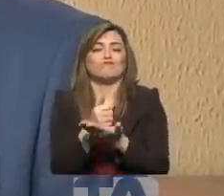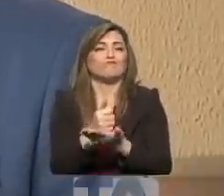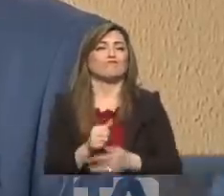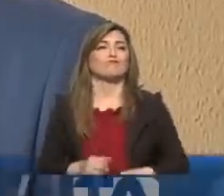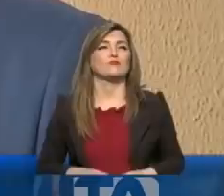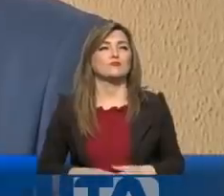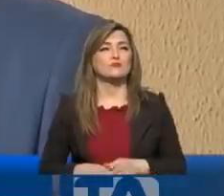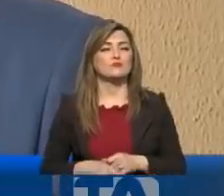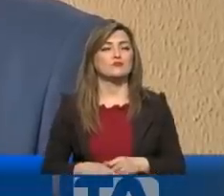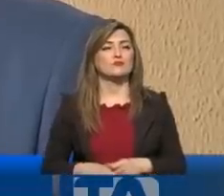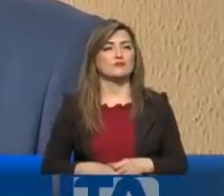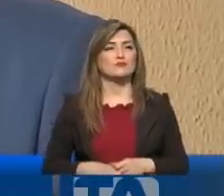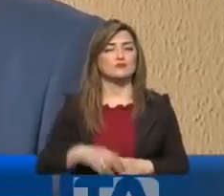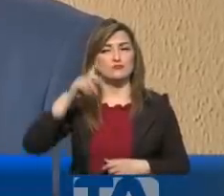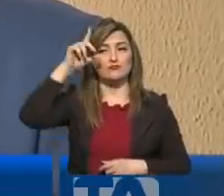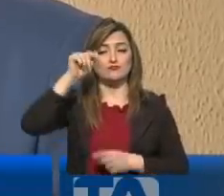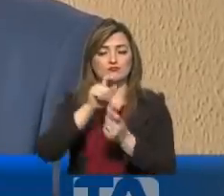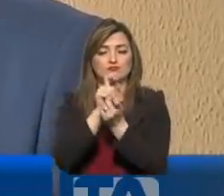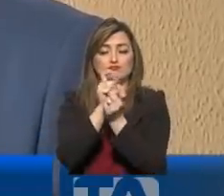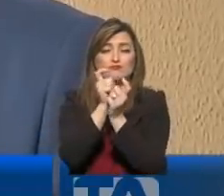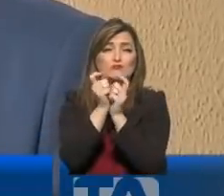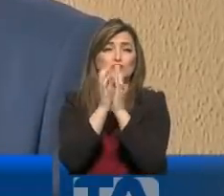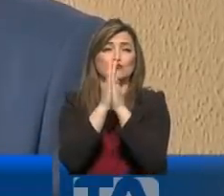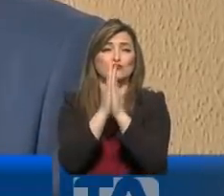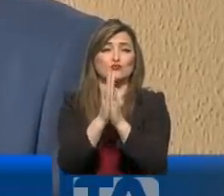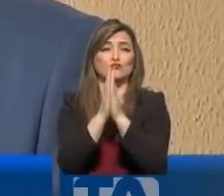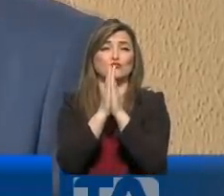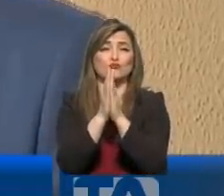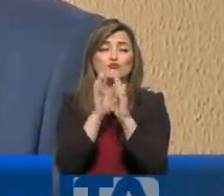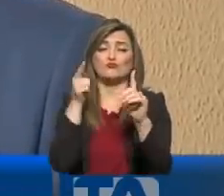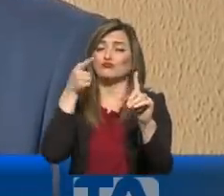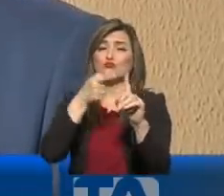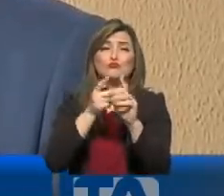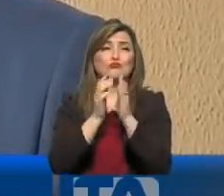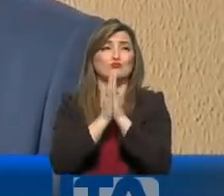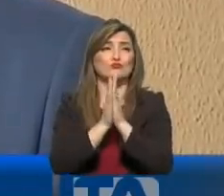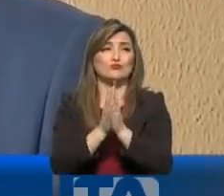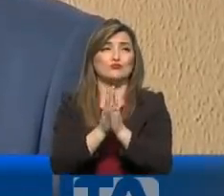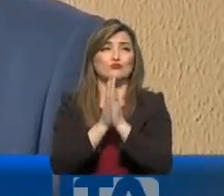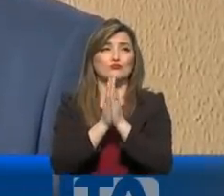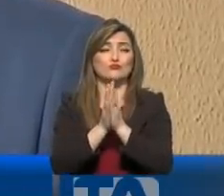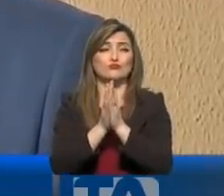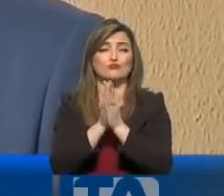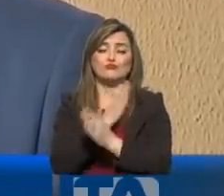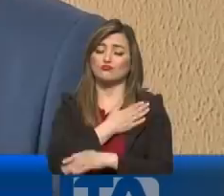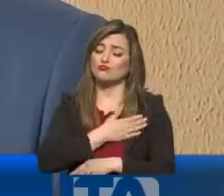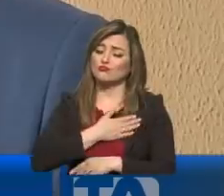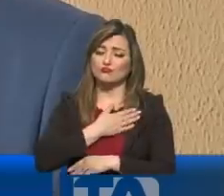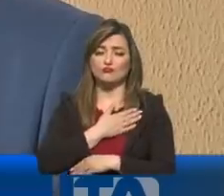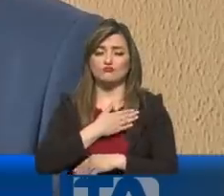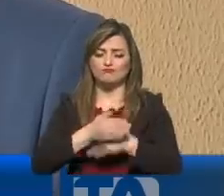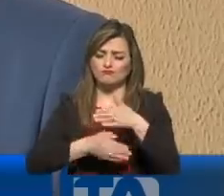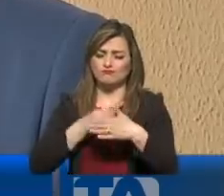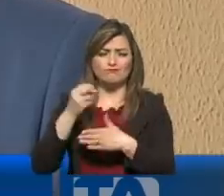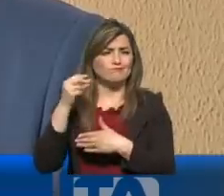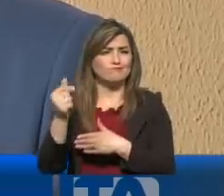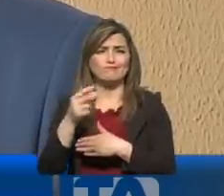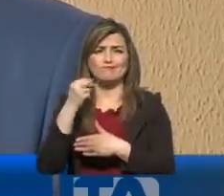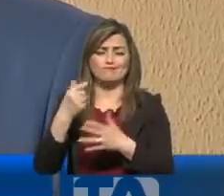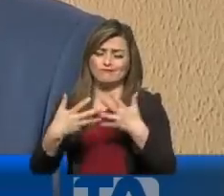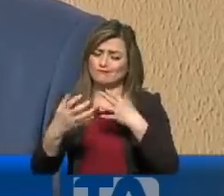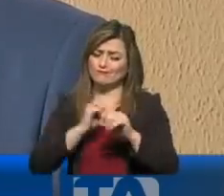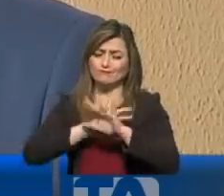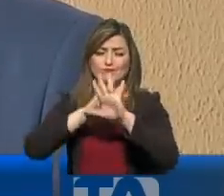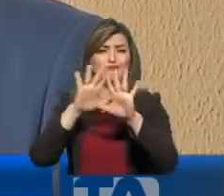transición de gobiernos es un pedido que hacemos directamente, el que se eleve procesos rápidos, transparentes,